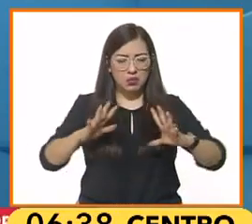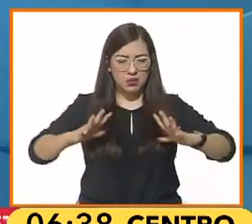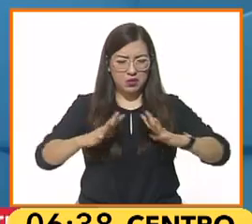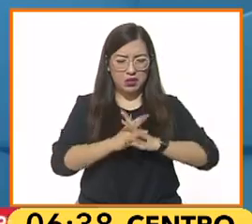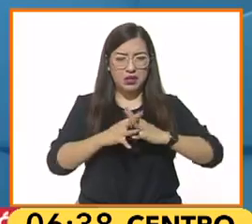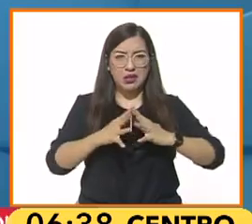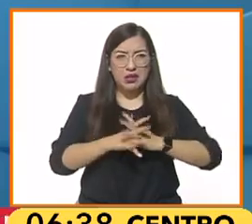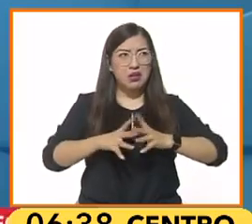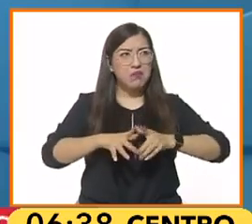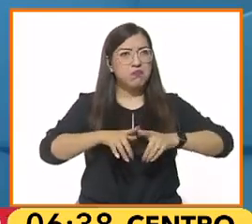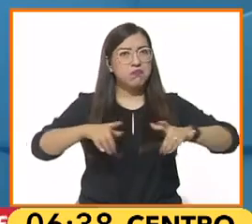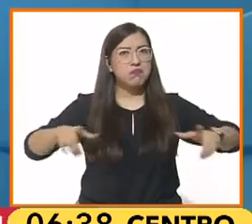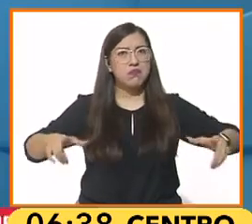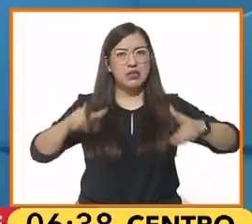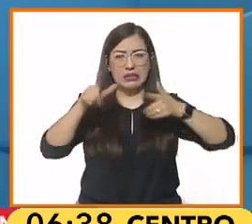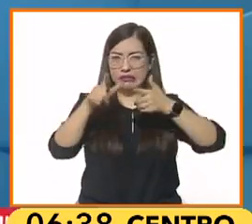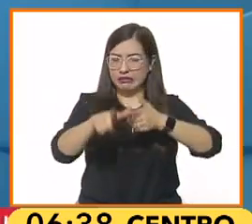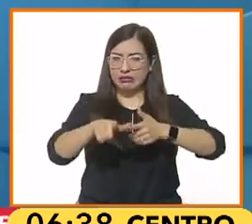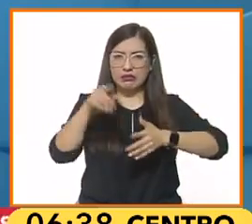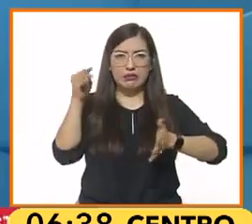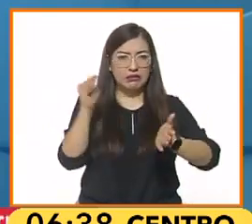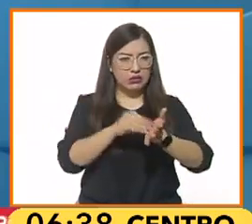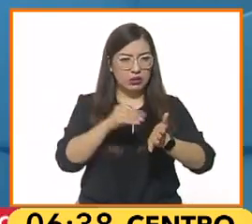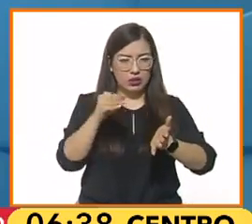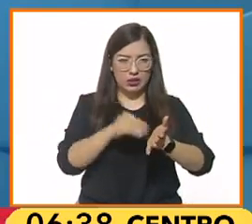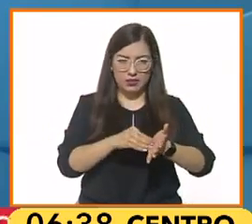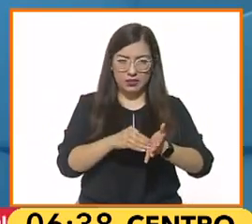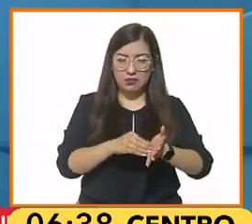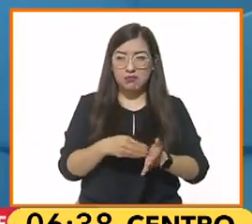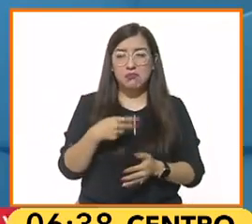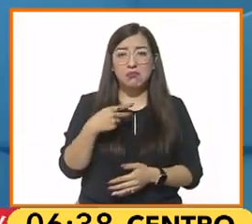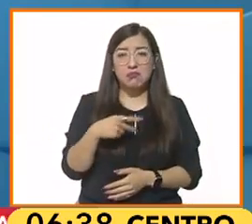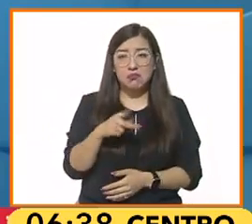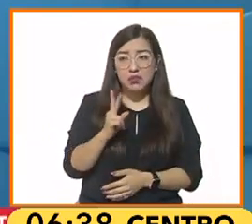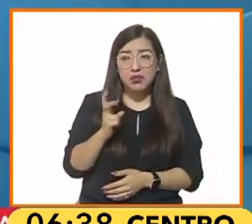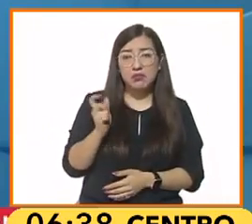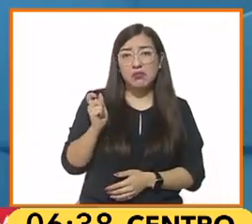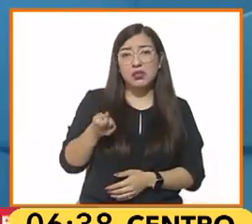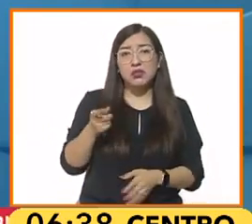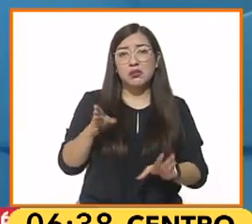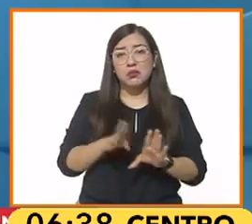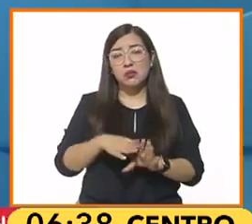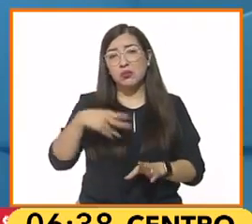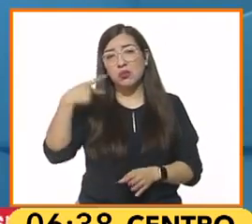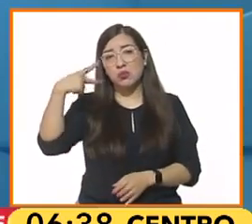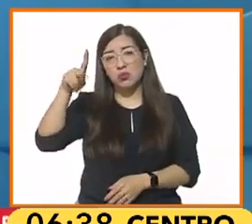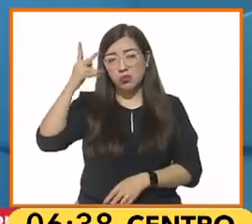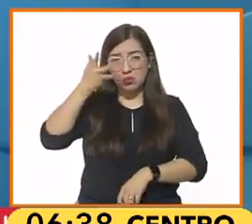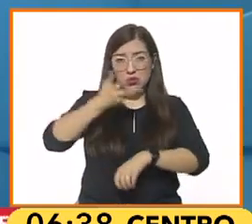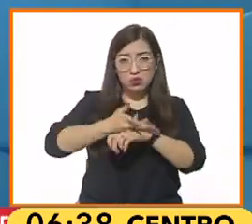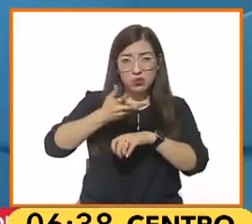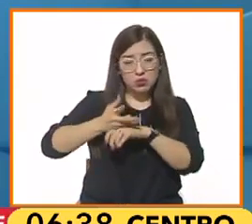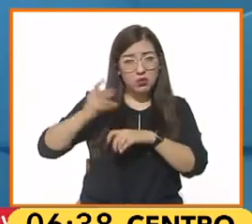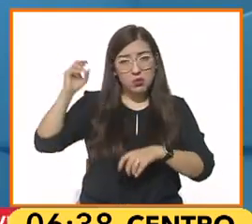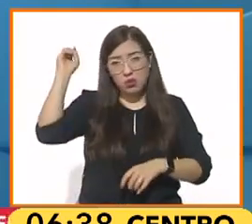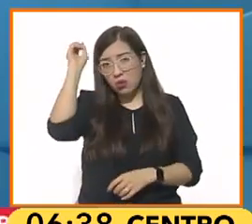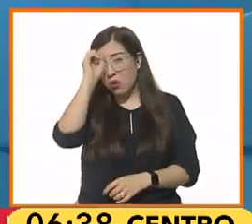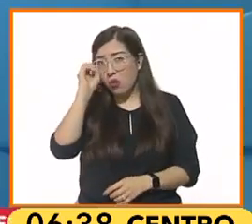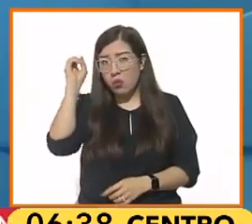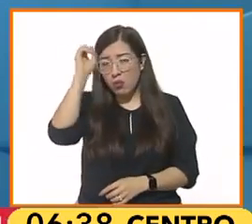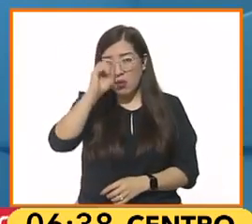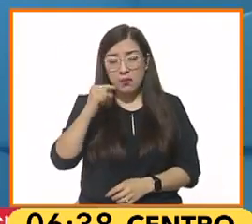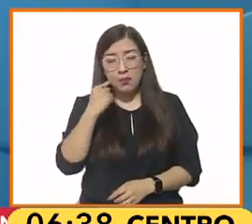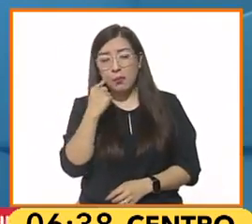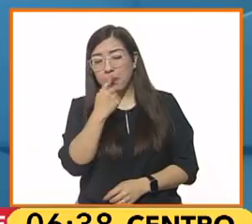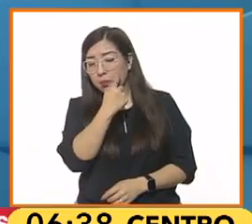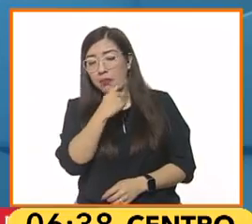por los 2 escenarios que ya comentamos, y esto a expensas de una opinión pública norteamericana que está por una parte viendo